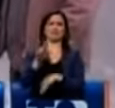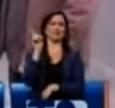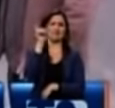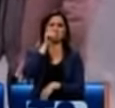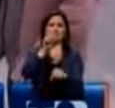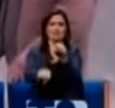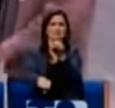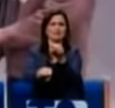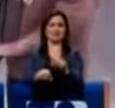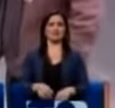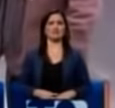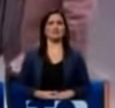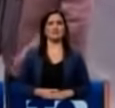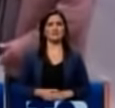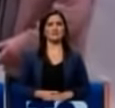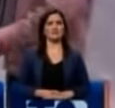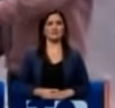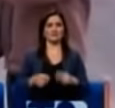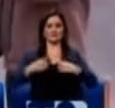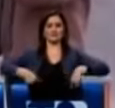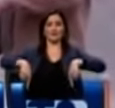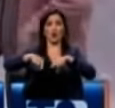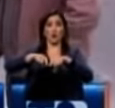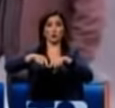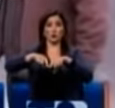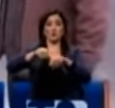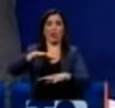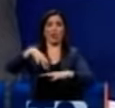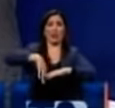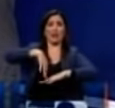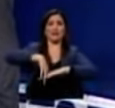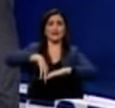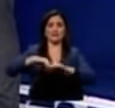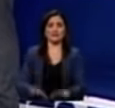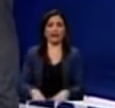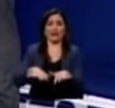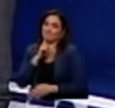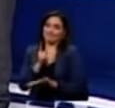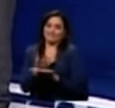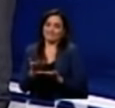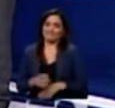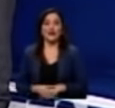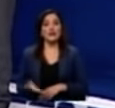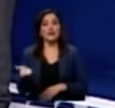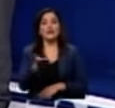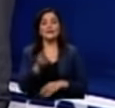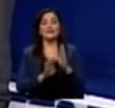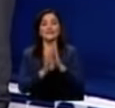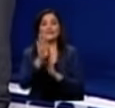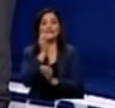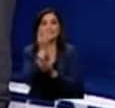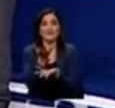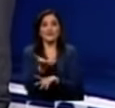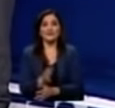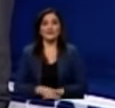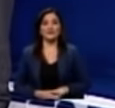el taponamiento de un colector en el que ya se ha formado una laguna. Les contamos los detalles más adelante. Bueno, vamos a iniciar con el desarrollo de la